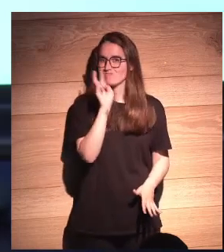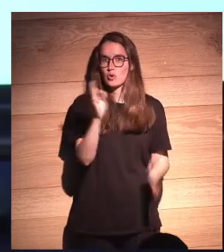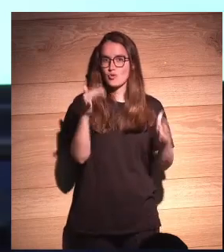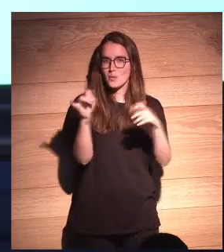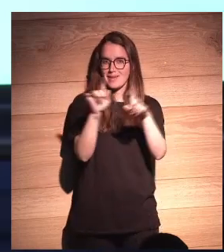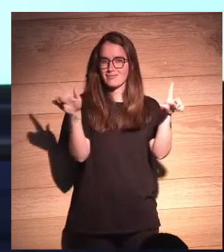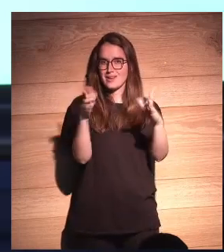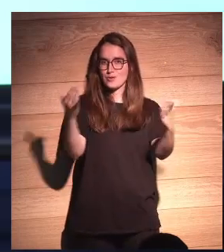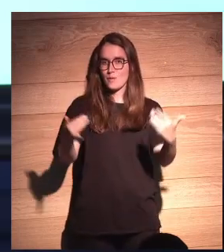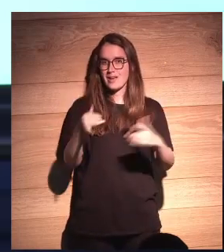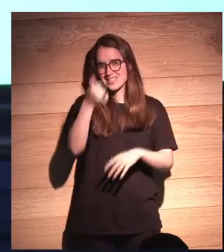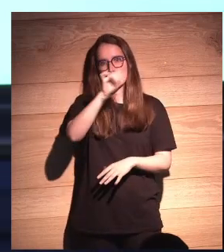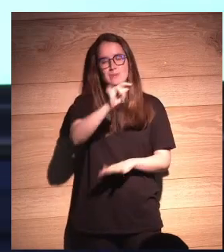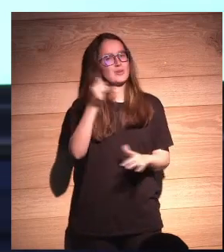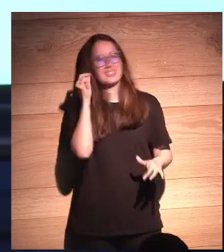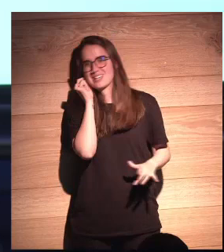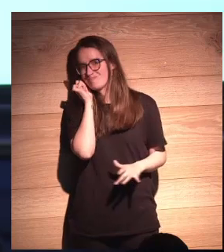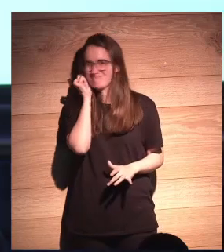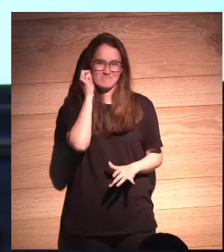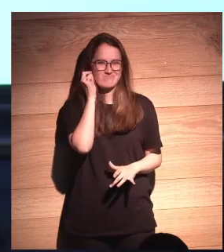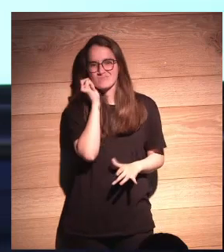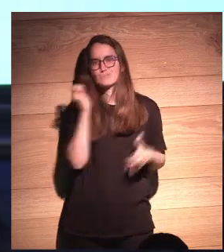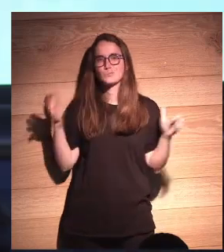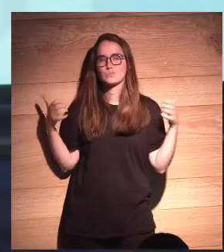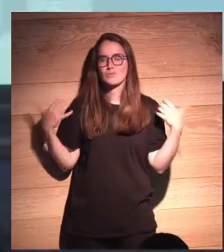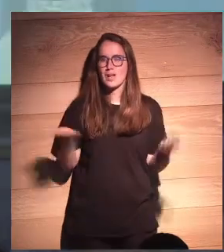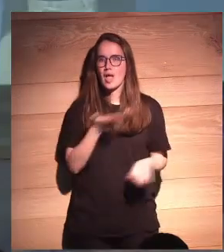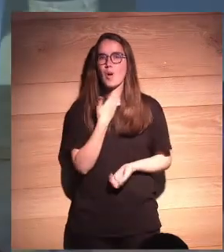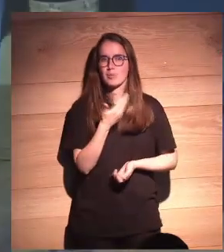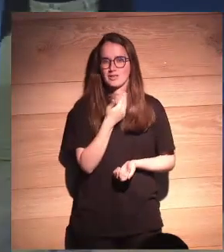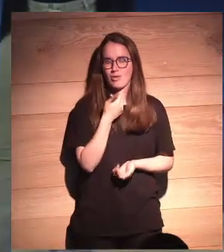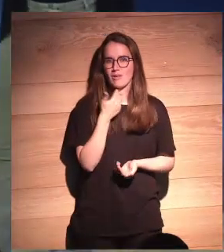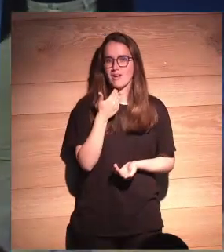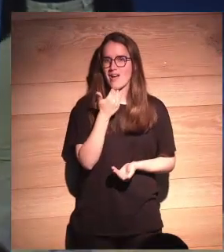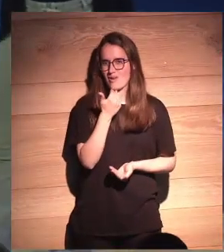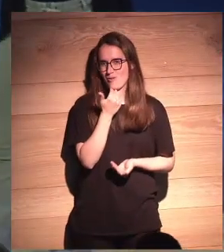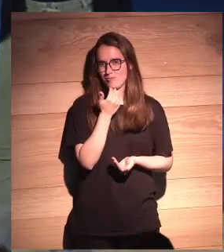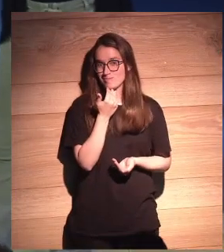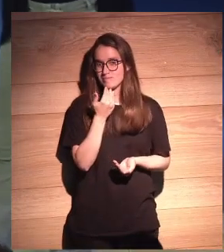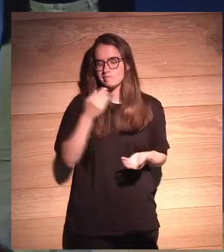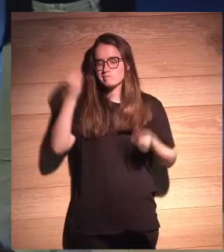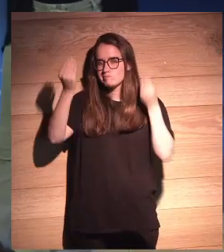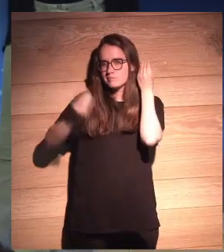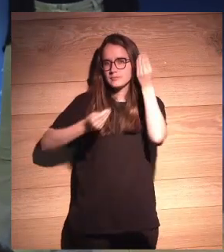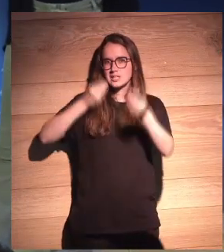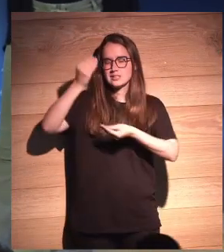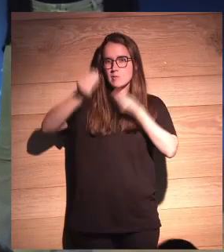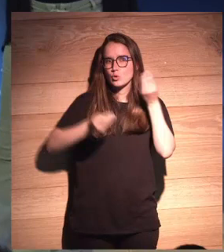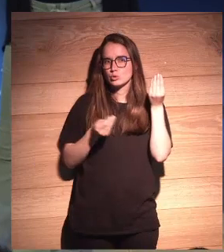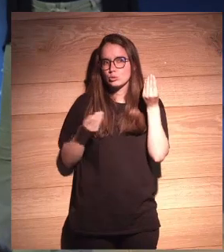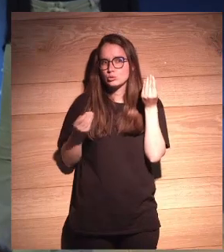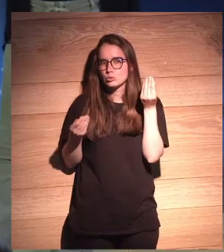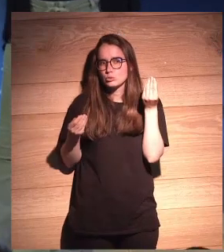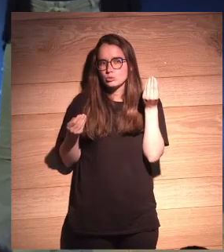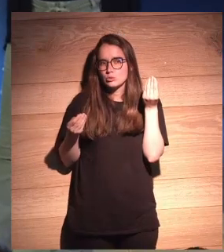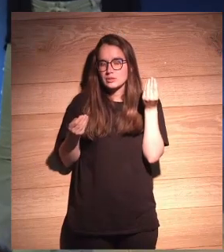veíamos en la pantalla y por lo tanto nos apetecía como hacer eso, ¿no? Y pensamos que el hecho